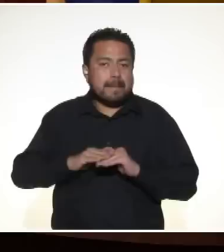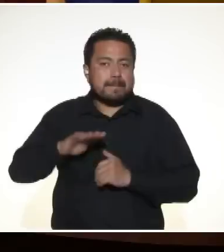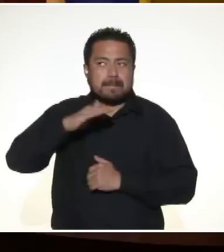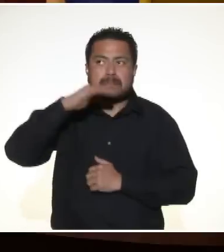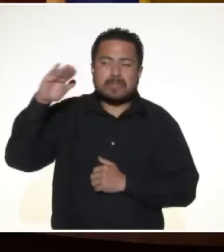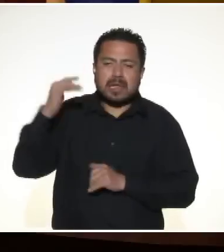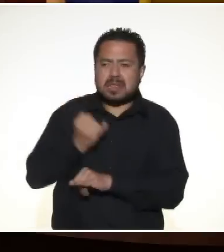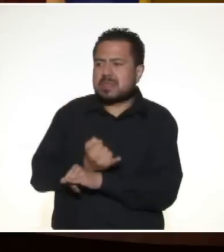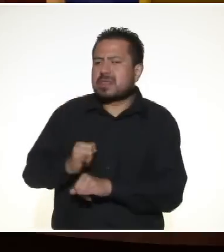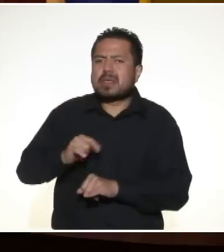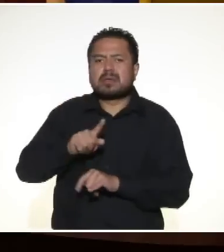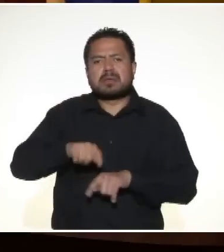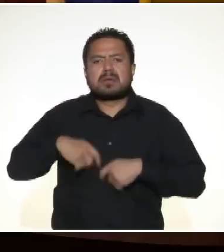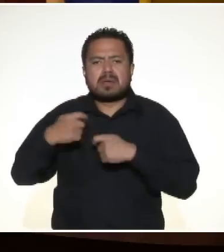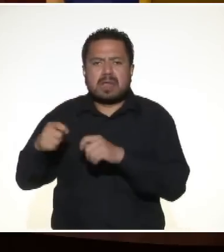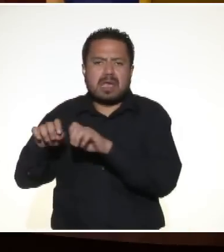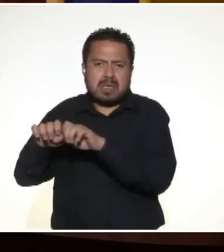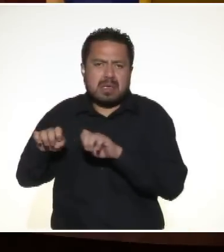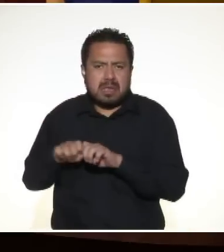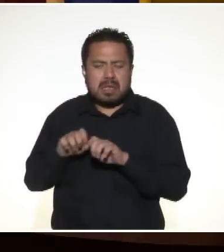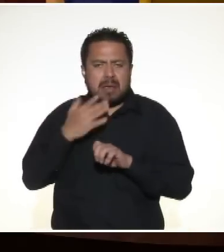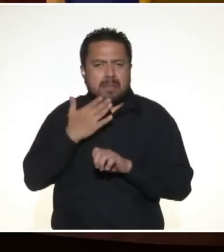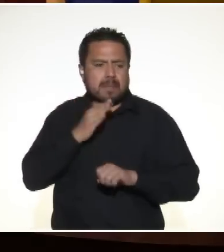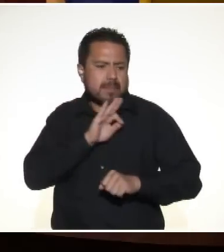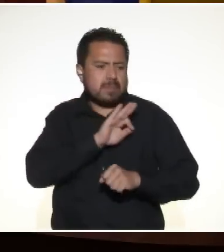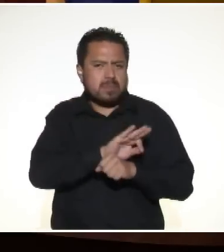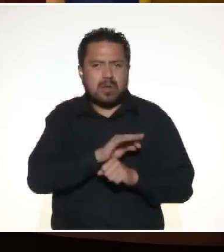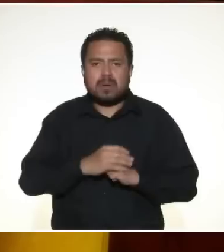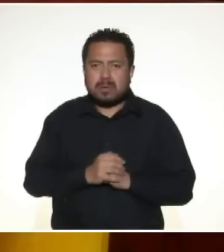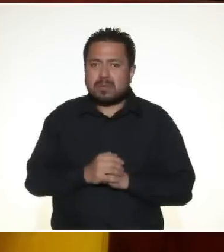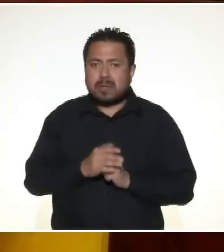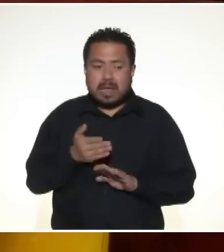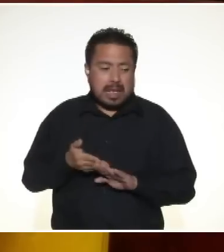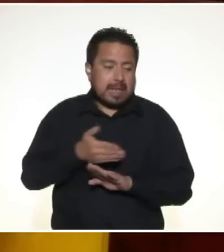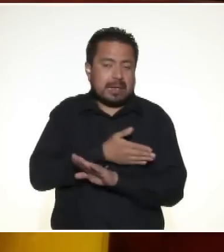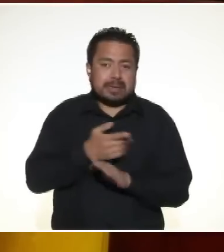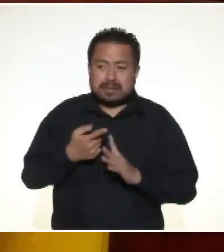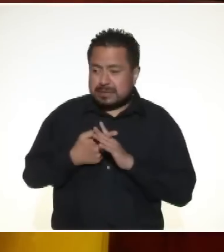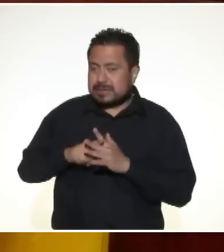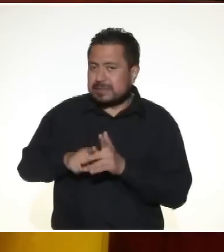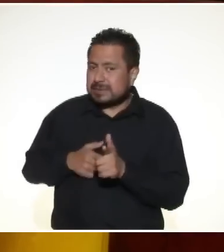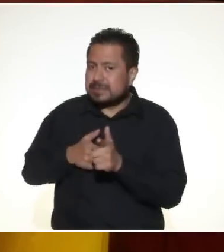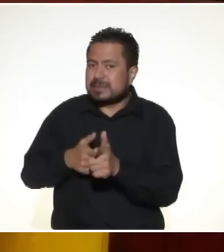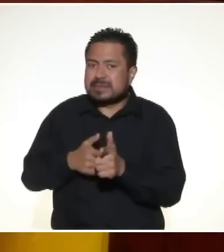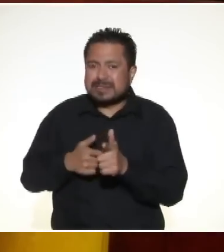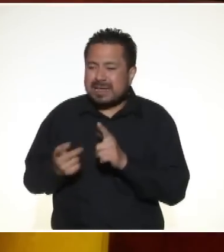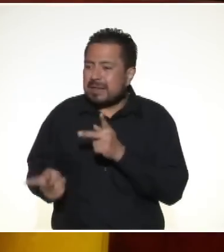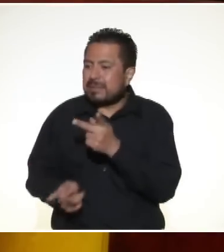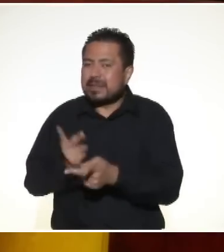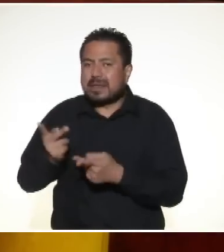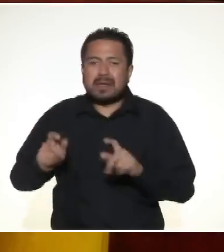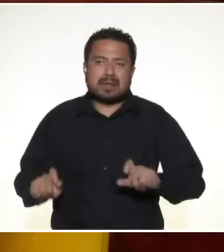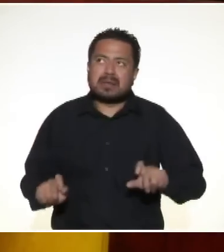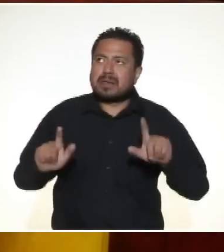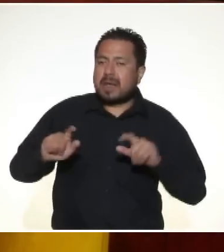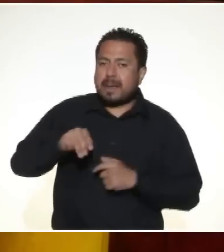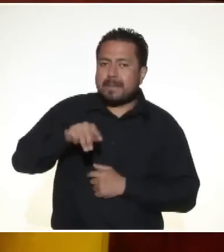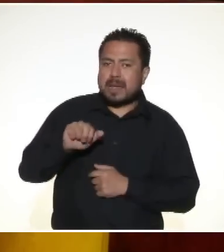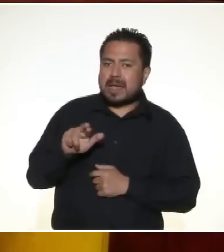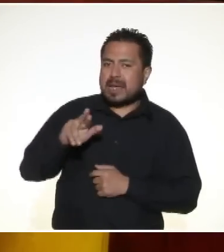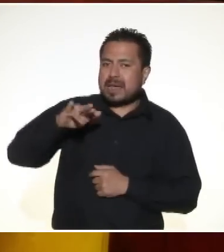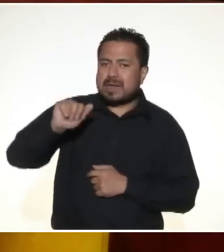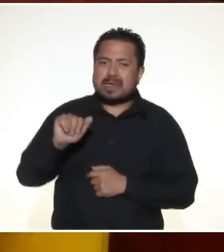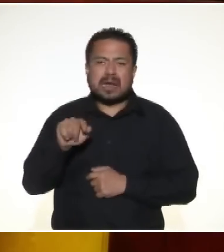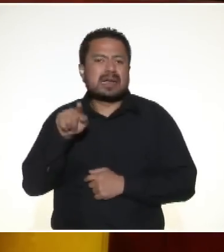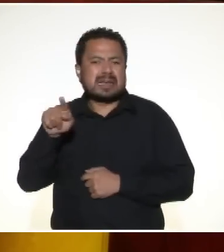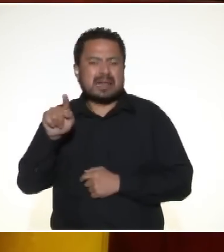más independientes, darles el equipo de protección adecuado. Ok, y bueno, antes de seguir con las preguntas, tenemos un material preparado con María José Miranda